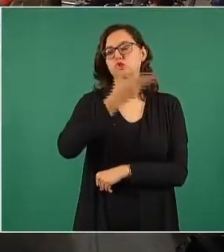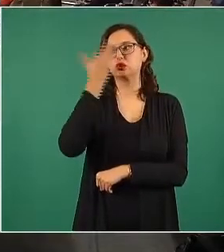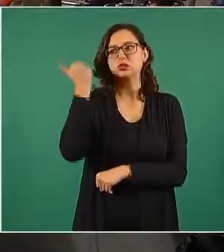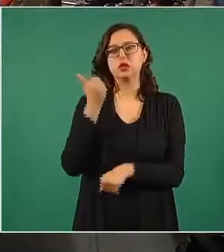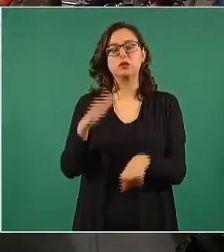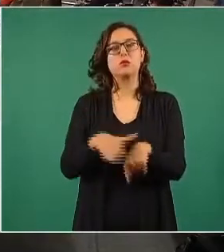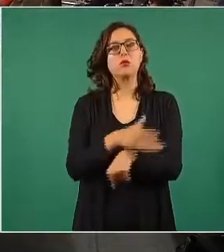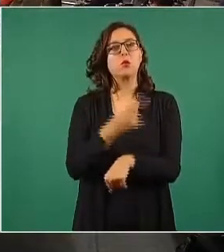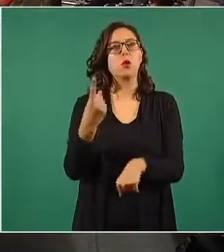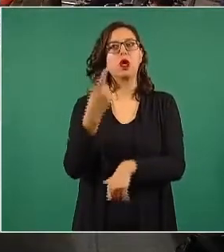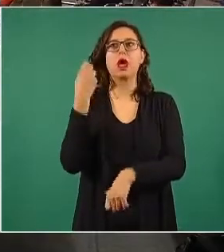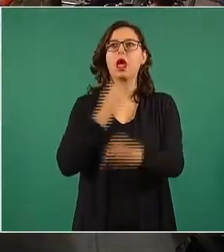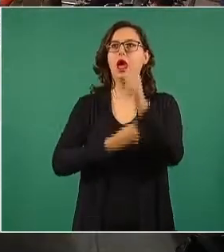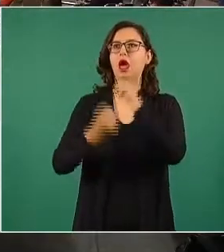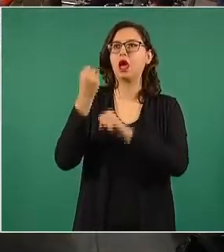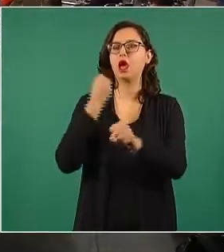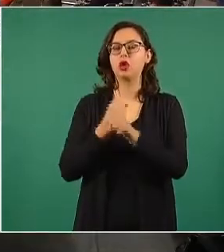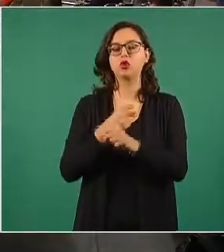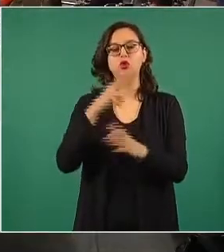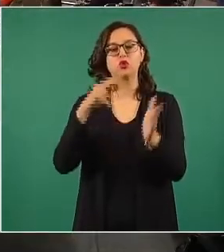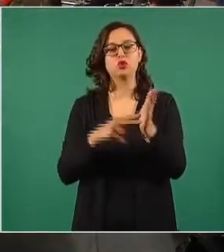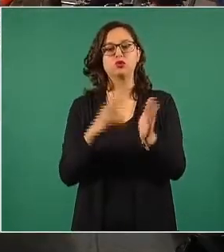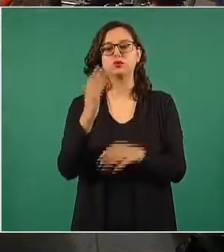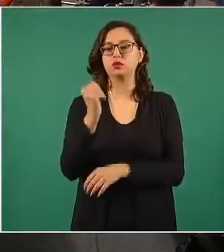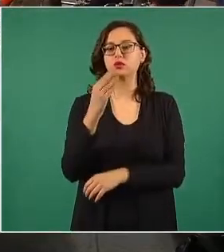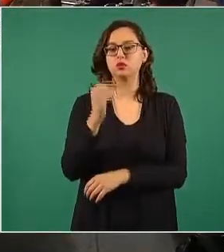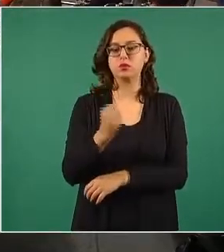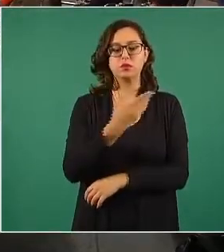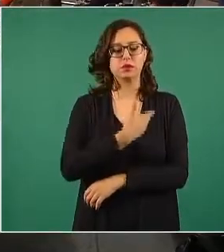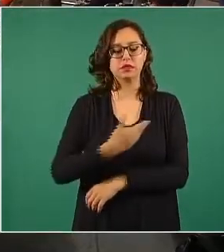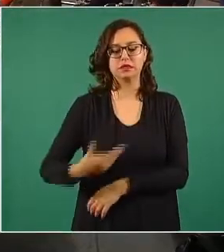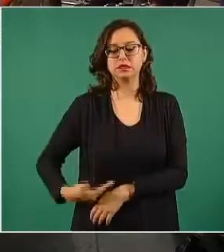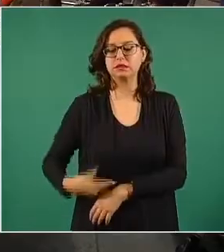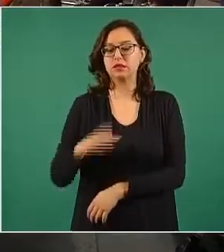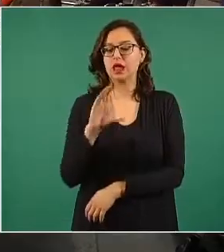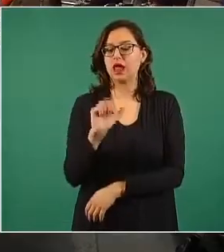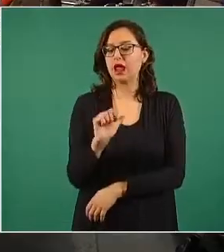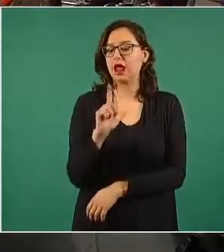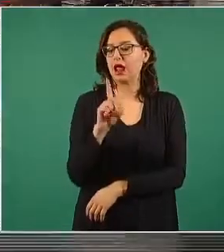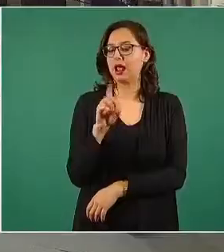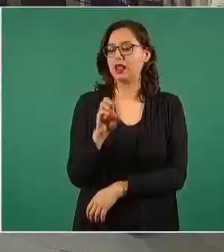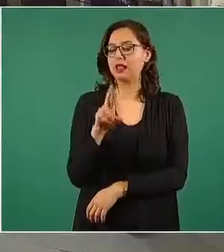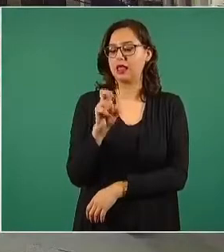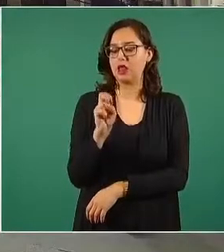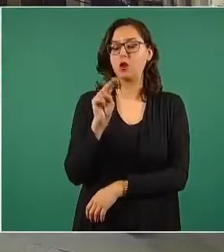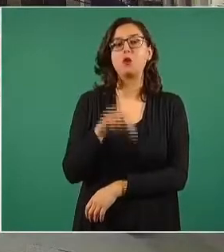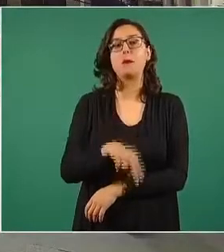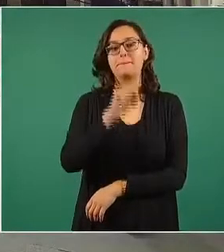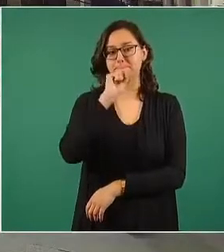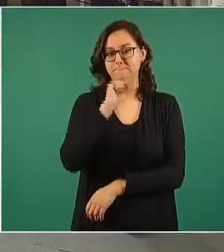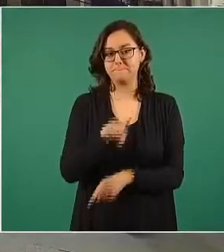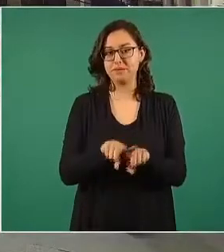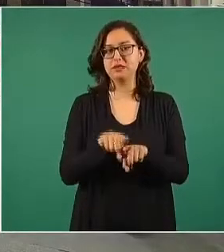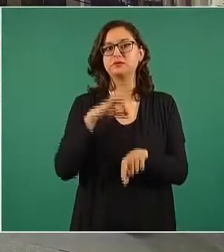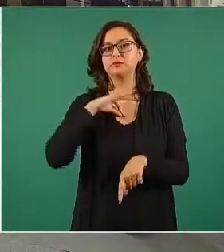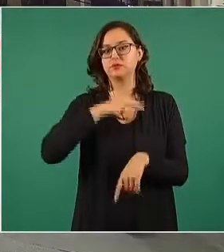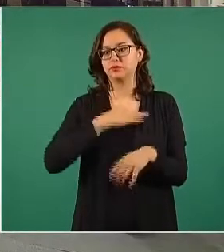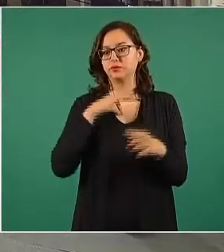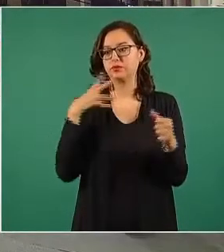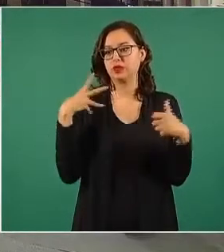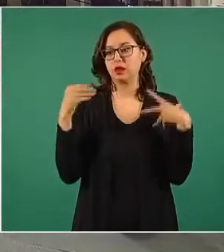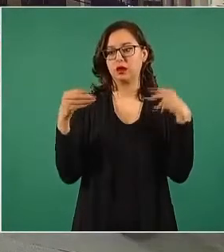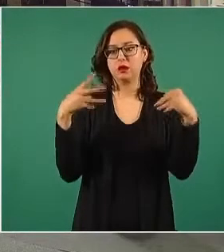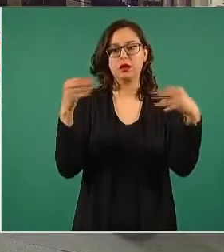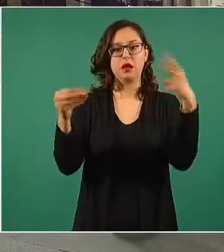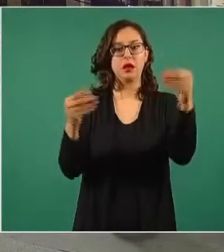2009, cuando la crisis, también muchos estímulos, sobre todo a empresas